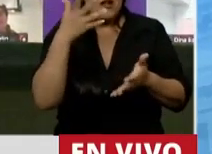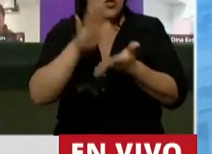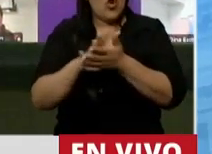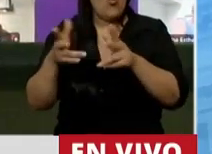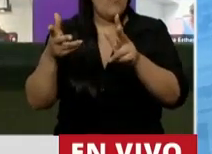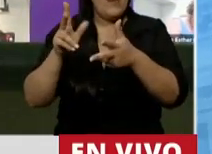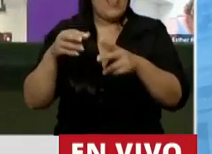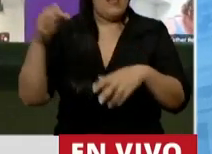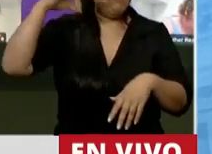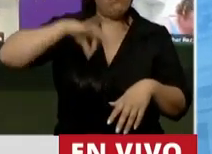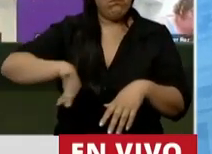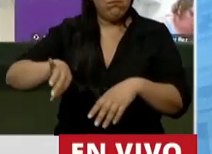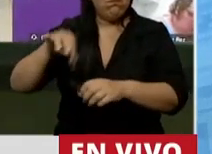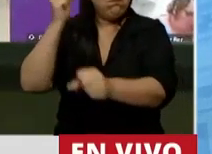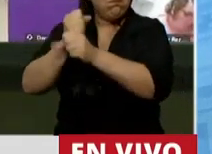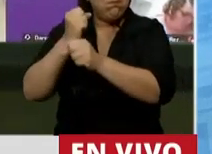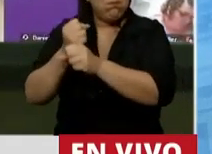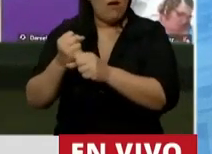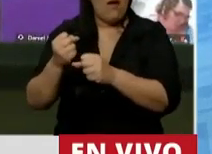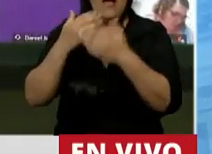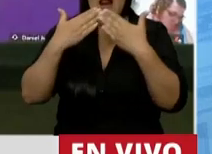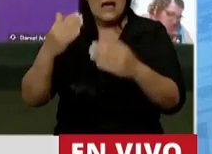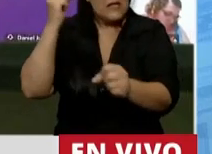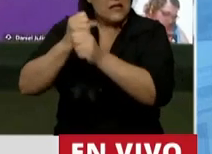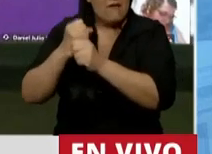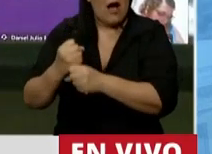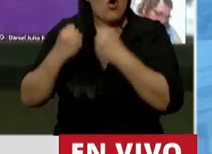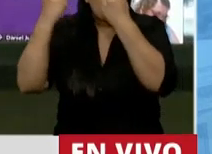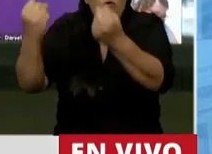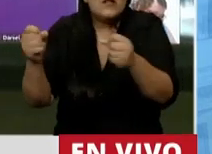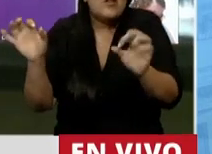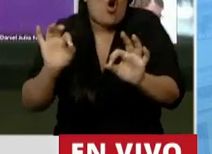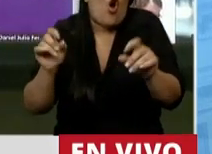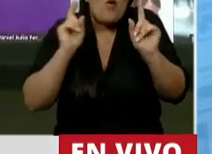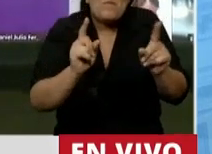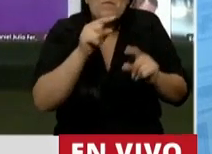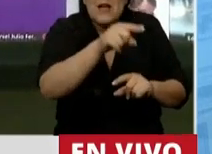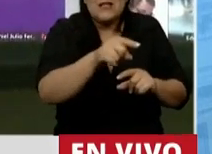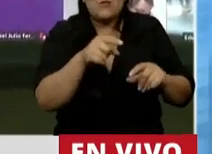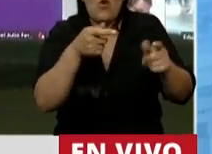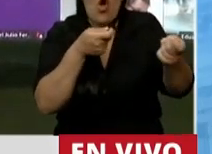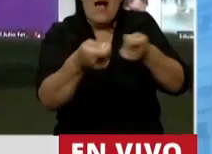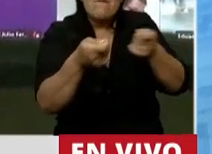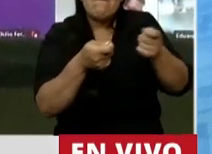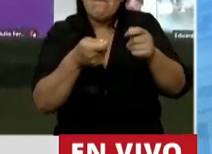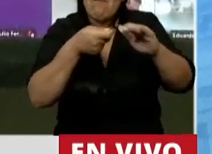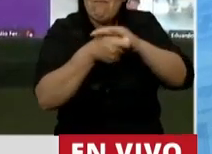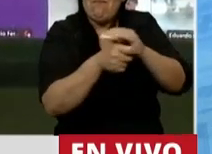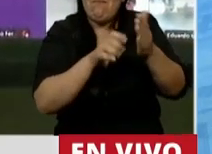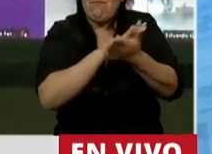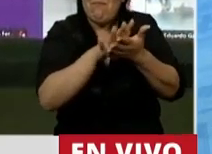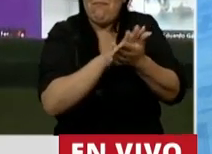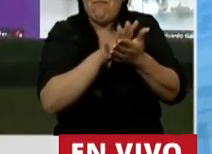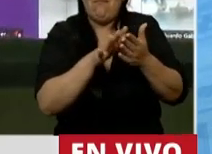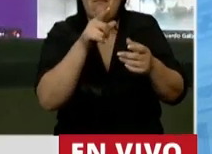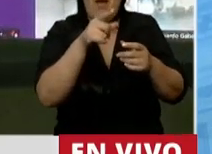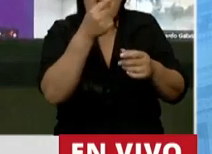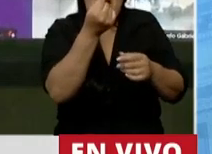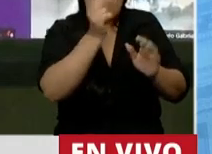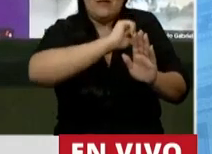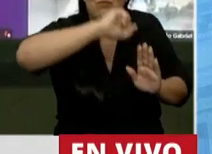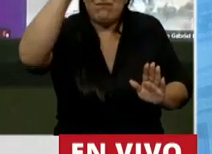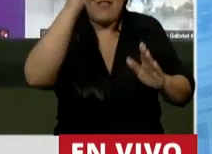se gana como fruto del trabajo y el esfuerzo o estarán hablando de la que ellos mismos amarrocan producto de sus administraciones fraudulentas, de los sobreprecios